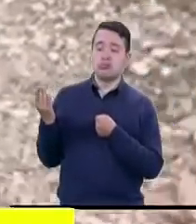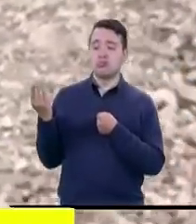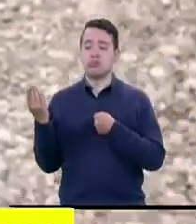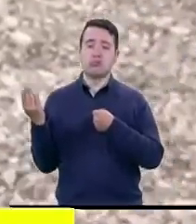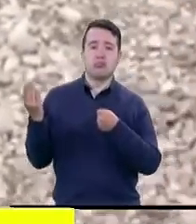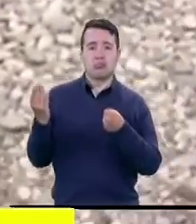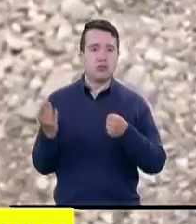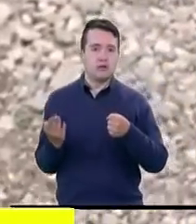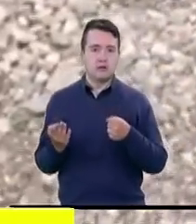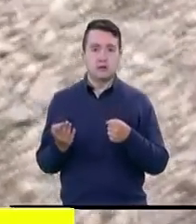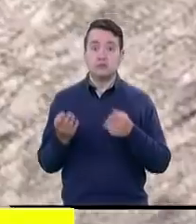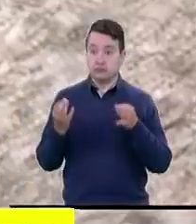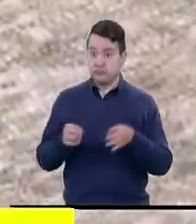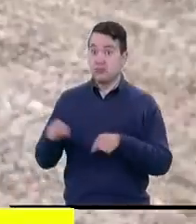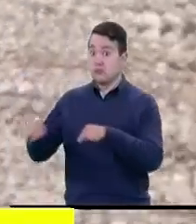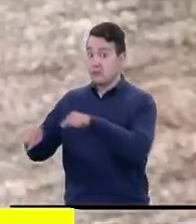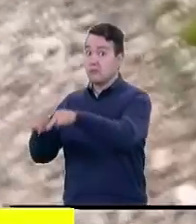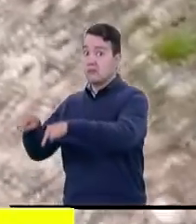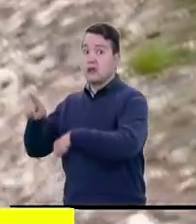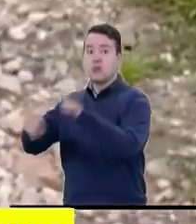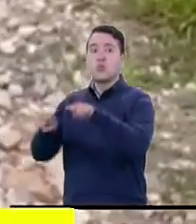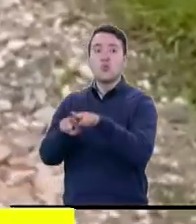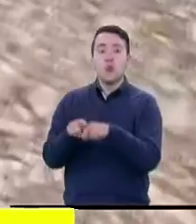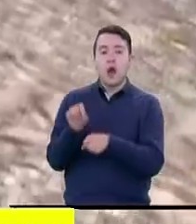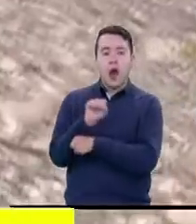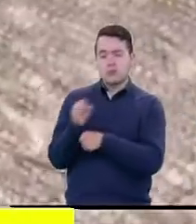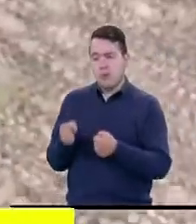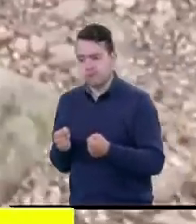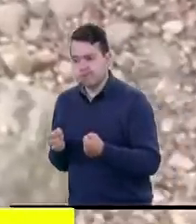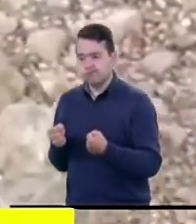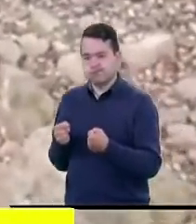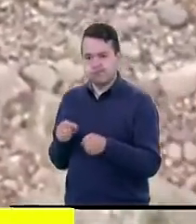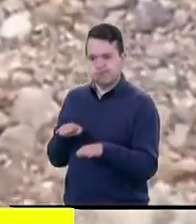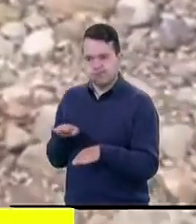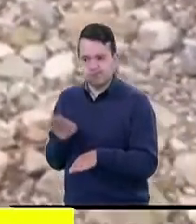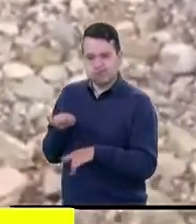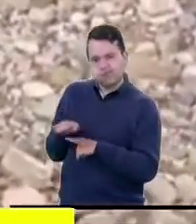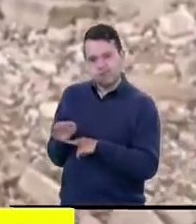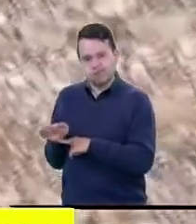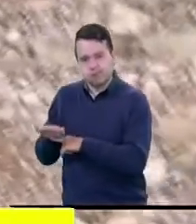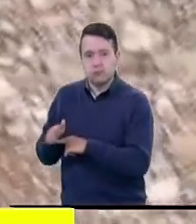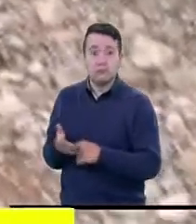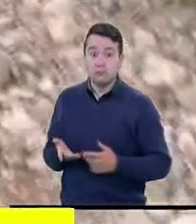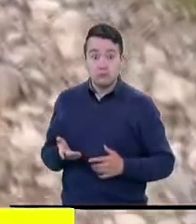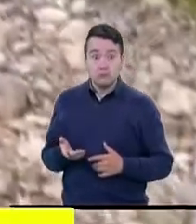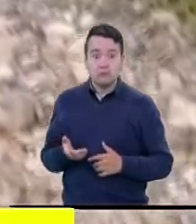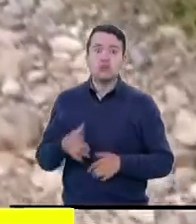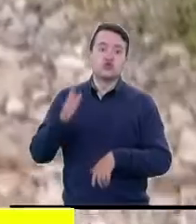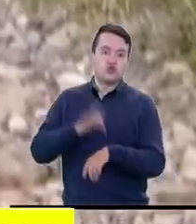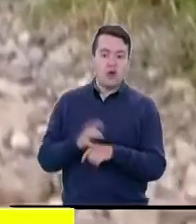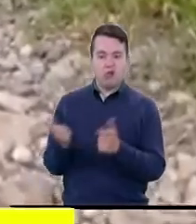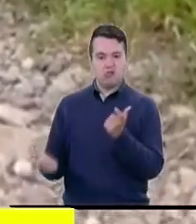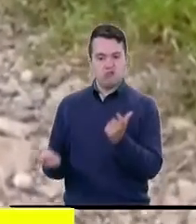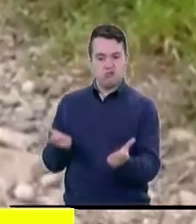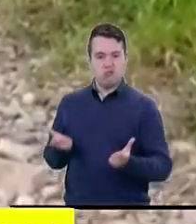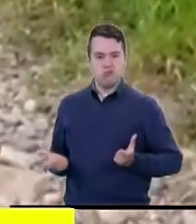es imposible cruzar en un carro, o de lo contrario tendría que ser un carro